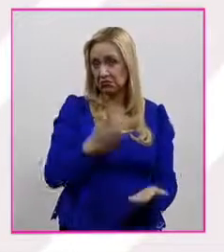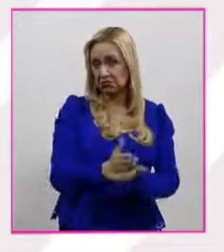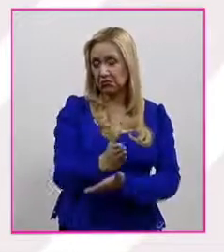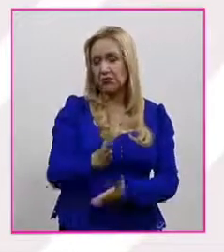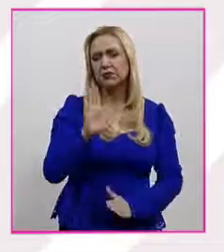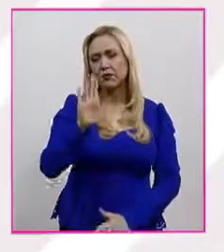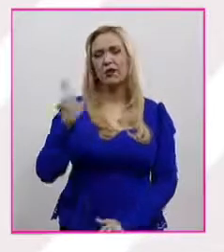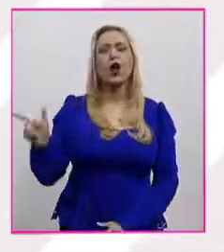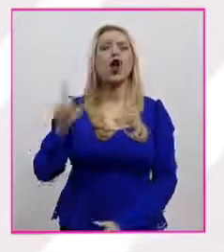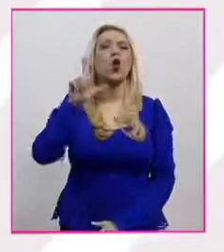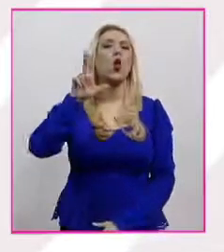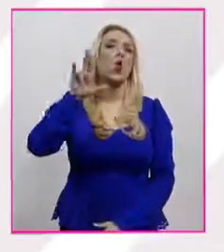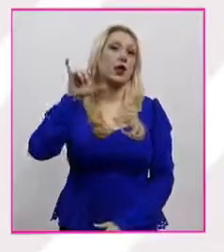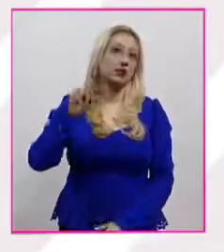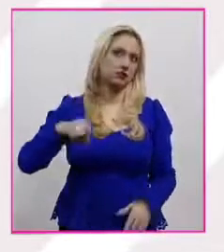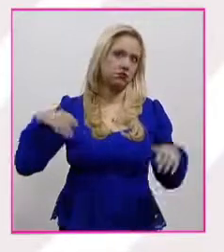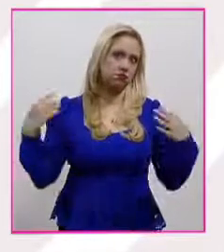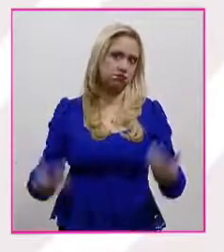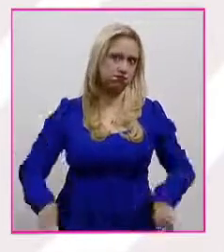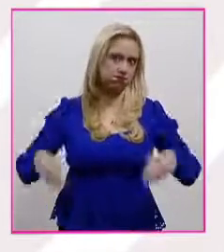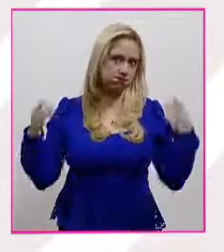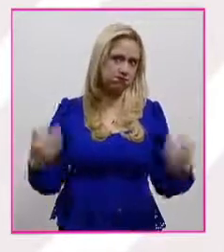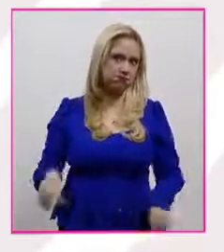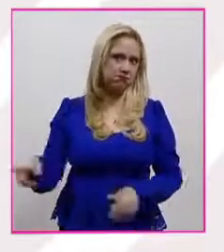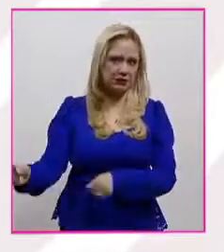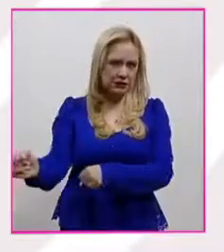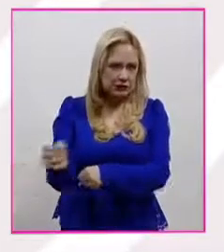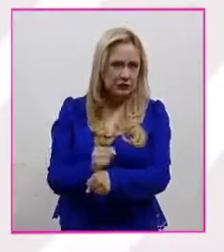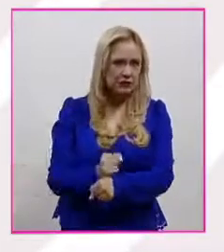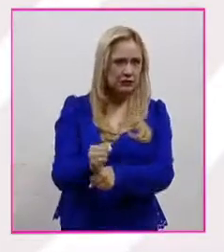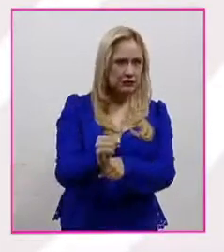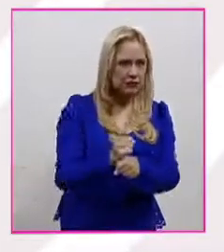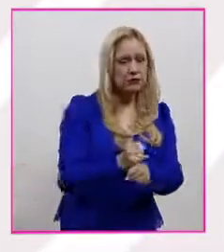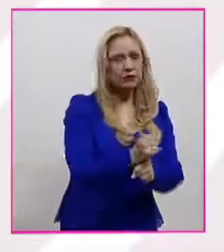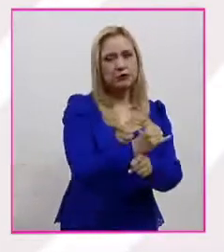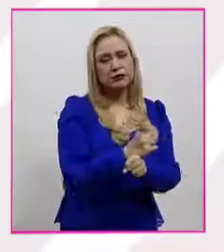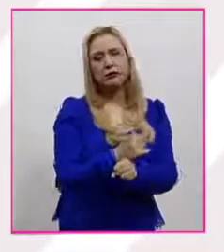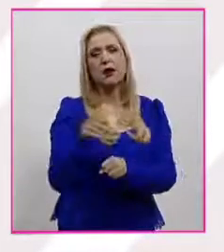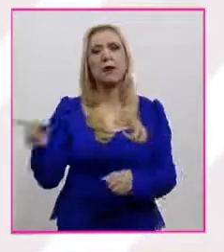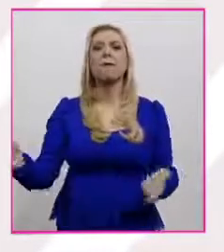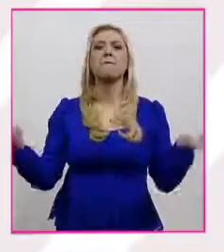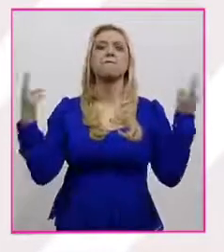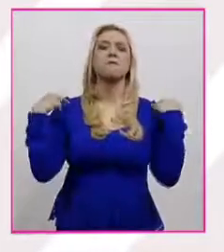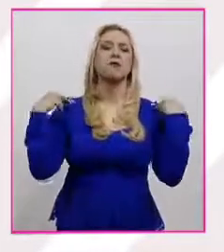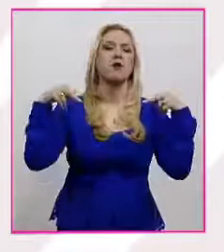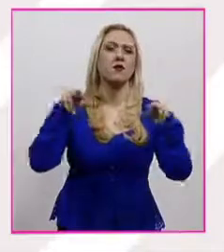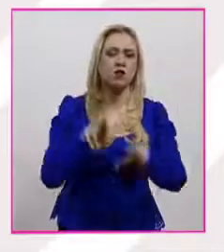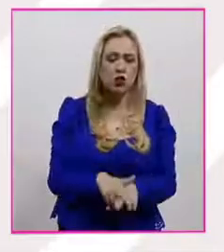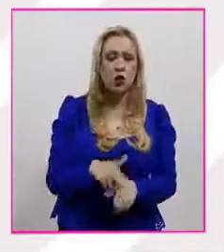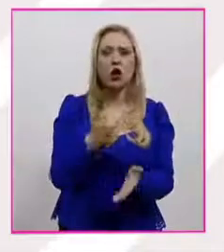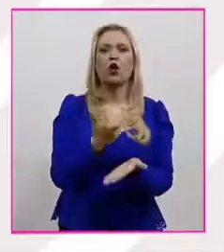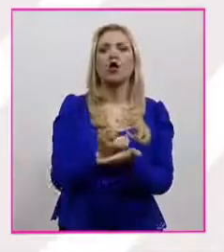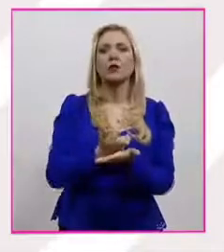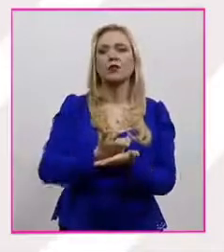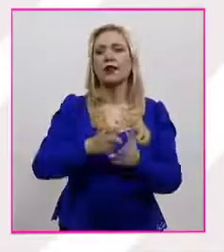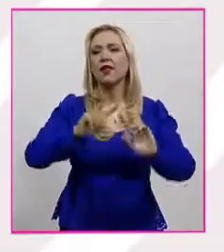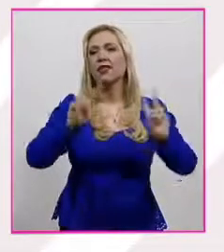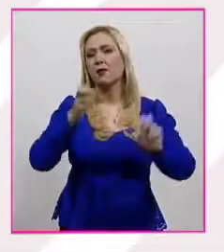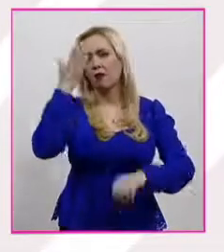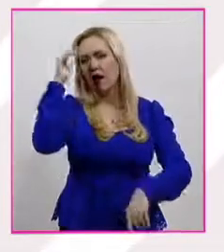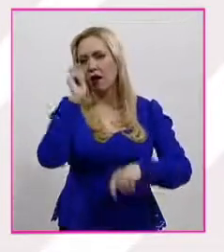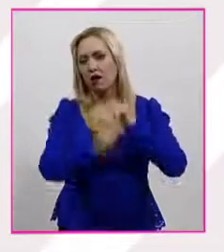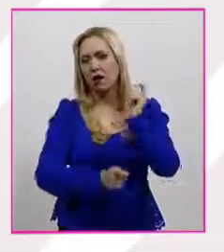Luis, quien ha dedicado gran parte de su investigación justo como docente, economista, investigador, quien